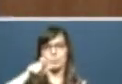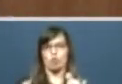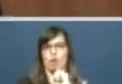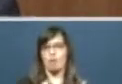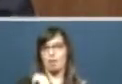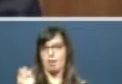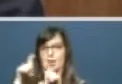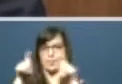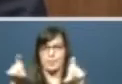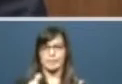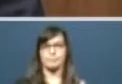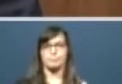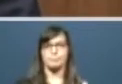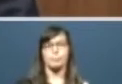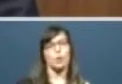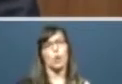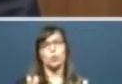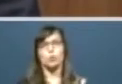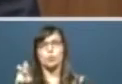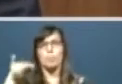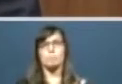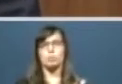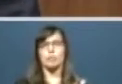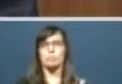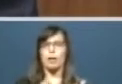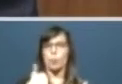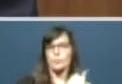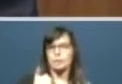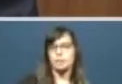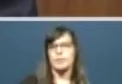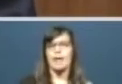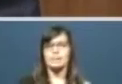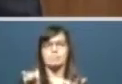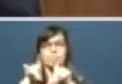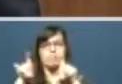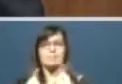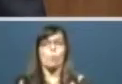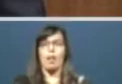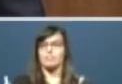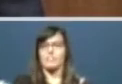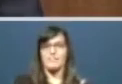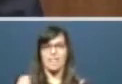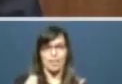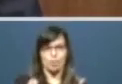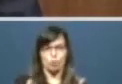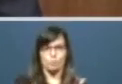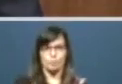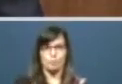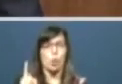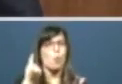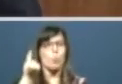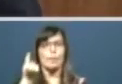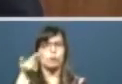otro factor esencial para la actividad y la competitividad de las empresas es la financiación una cuestión en la que debemos partir de un dato muy